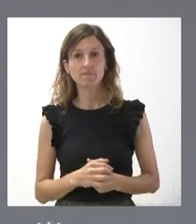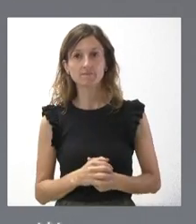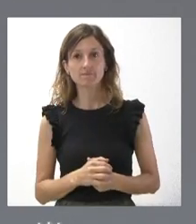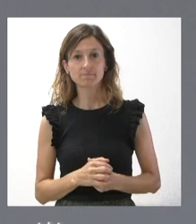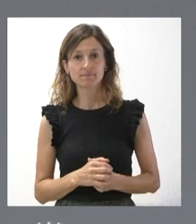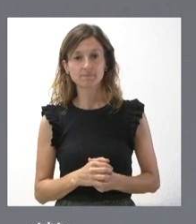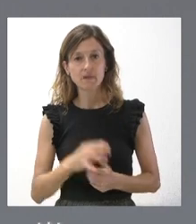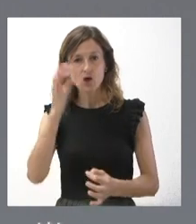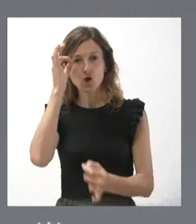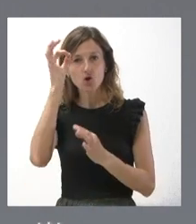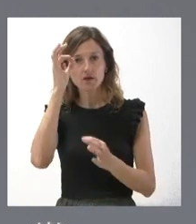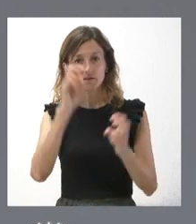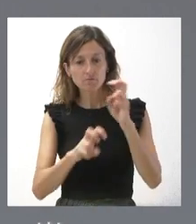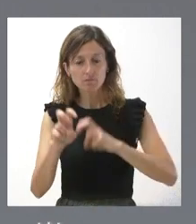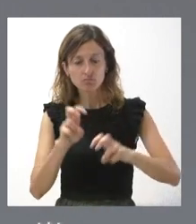concretamente